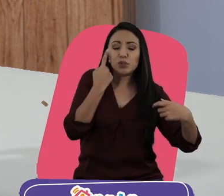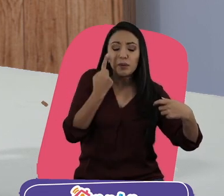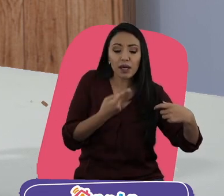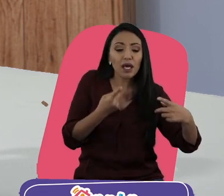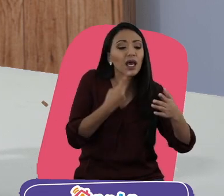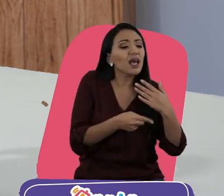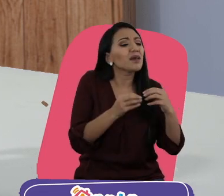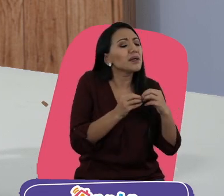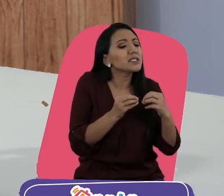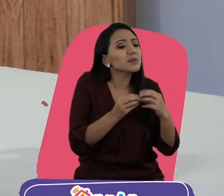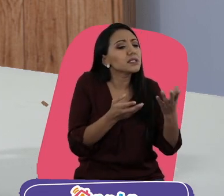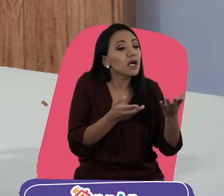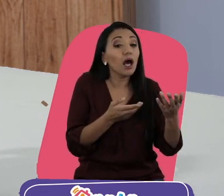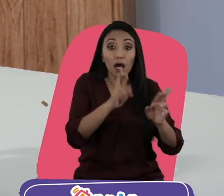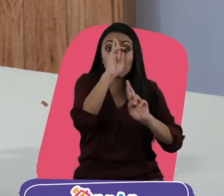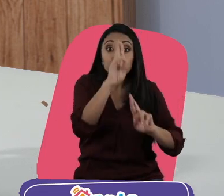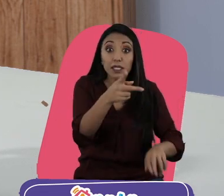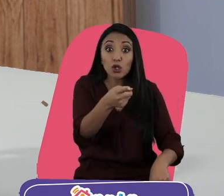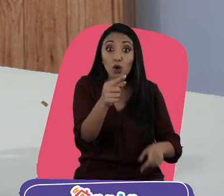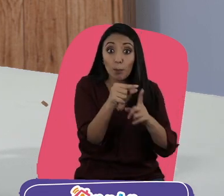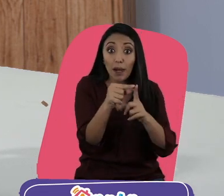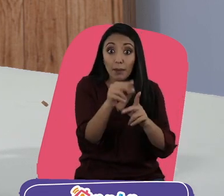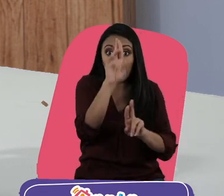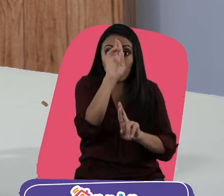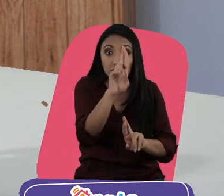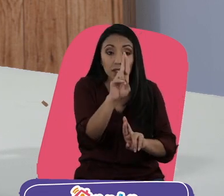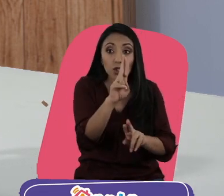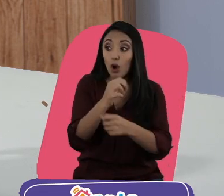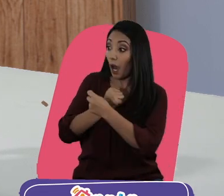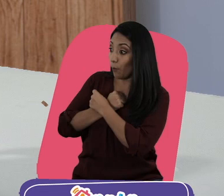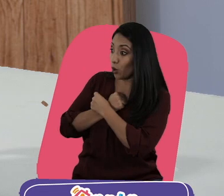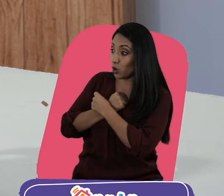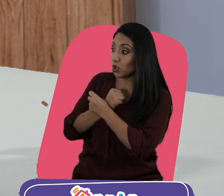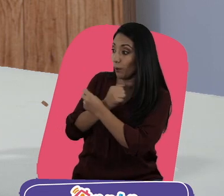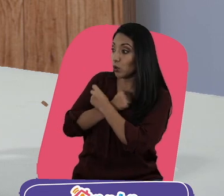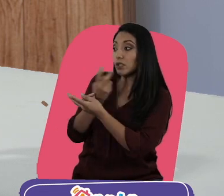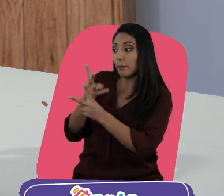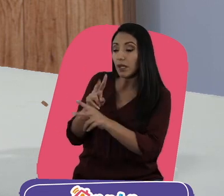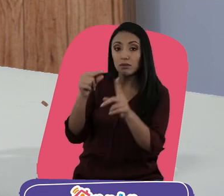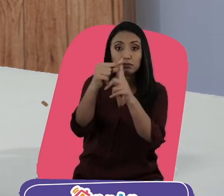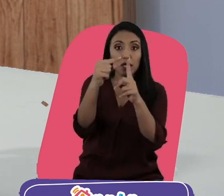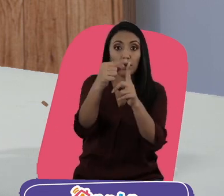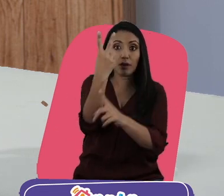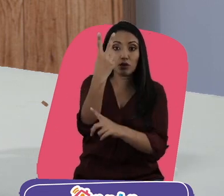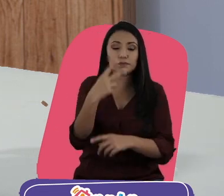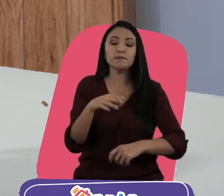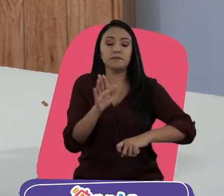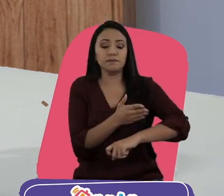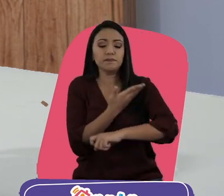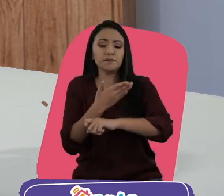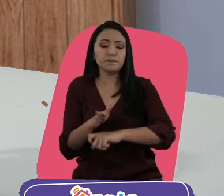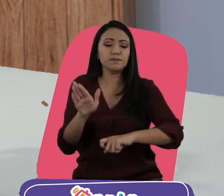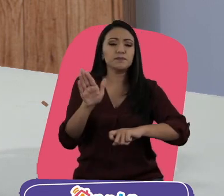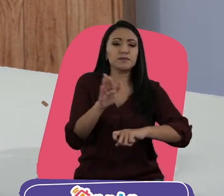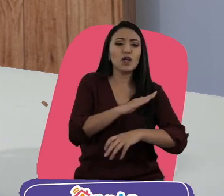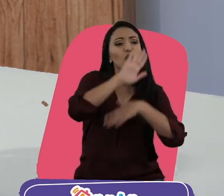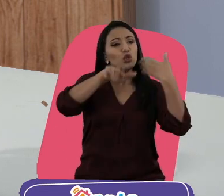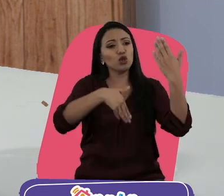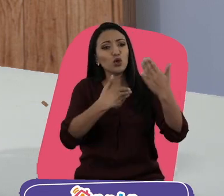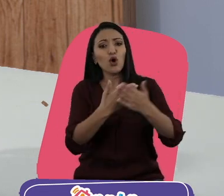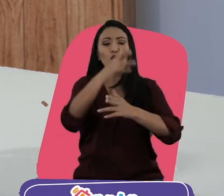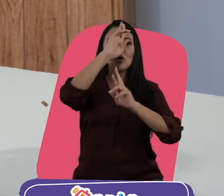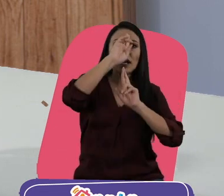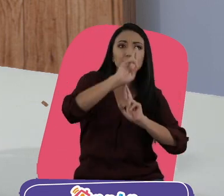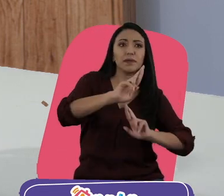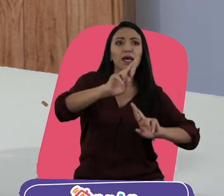Y tenemos que recordar que debemos tratarnos con respeto, ¿no? Perfecto, y con amor. Respeto y con amor. Veamos. Que se